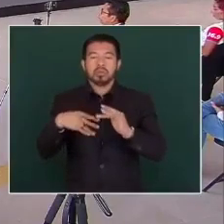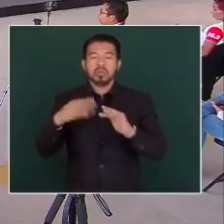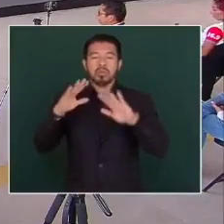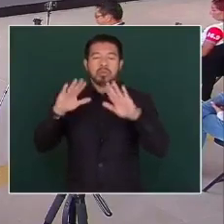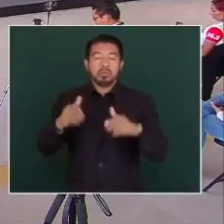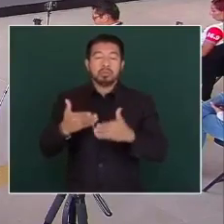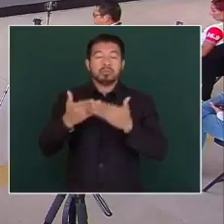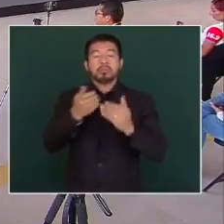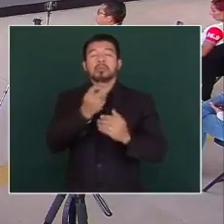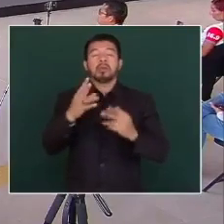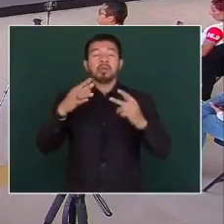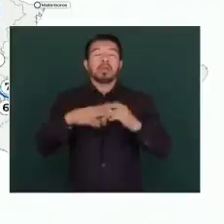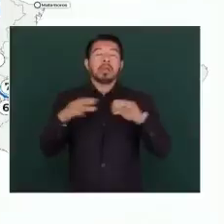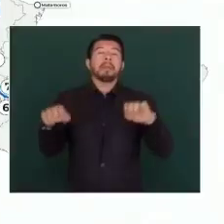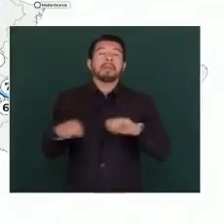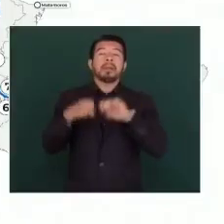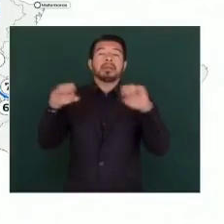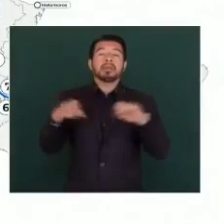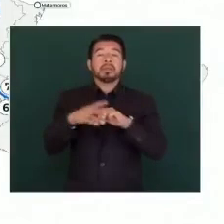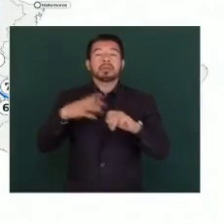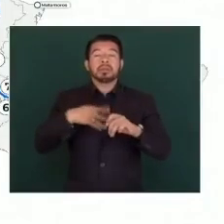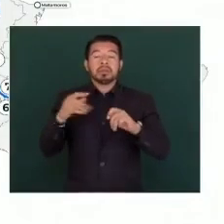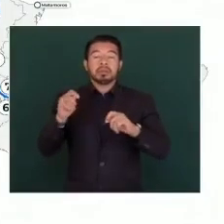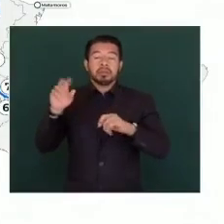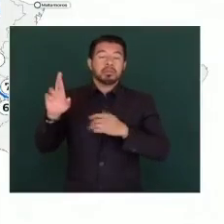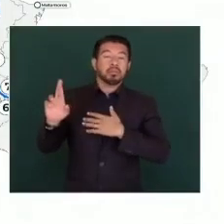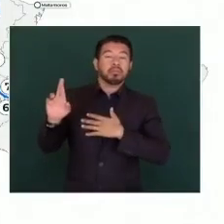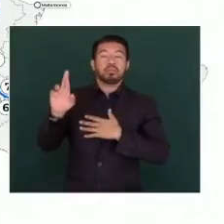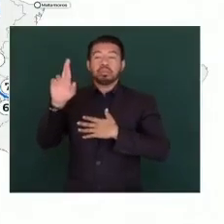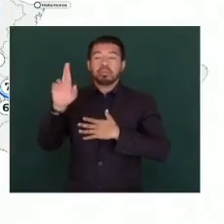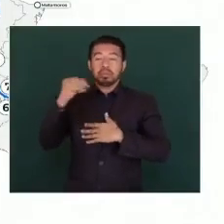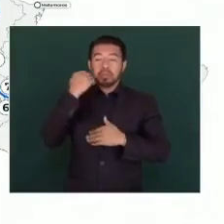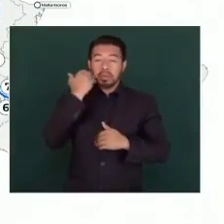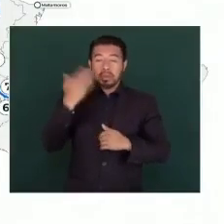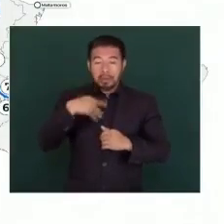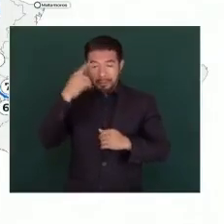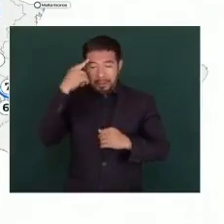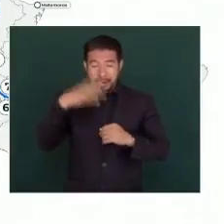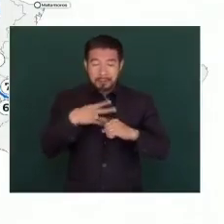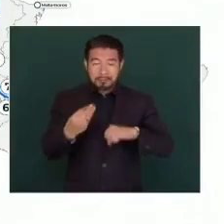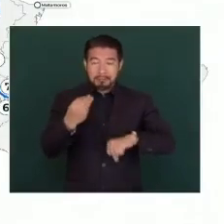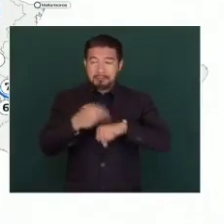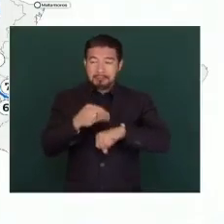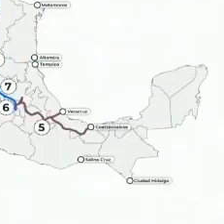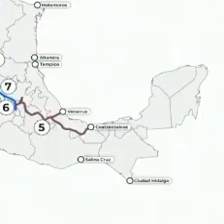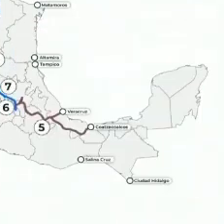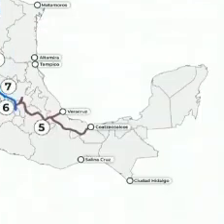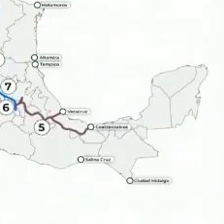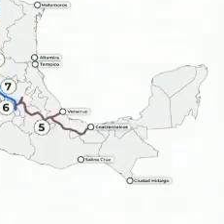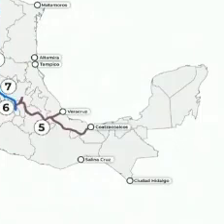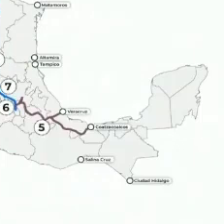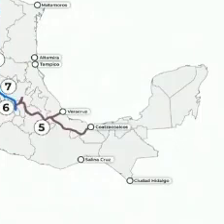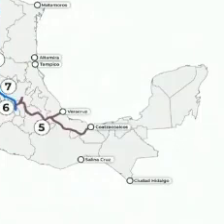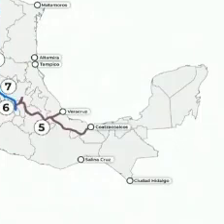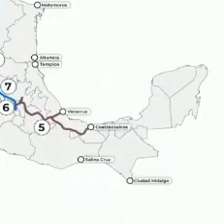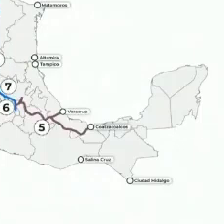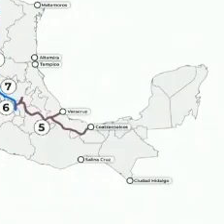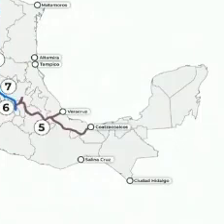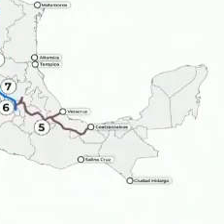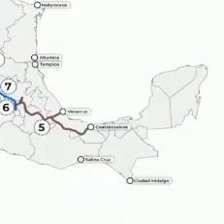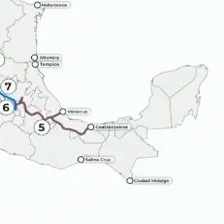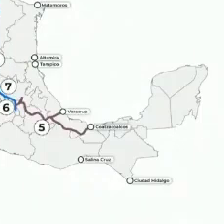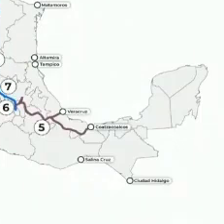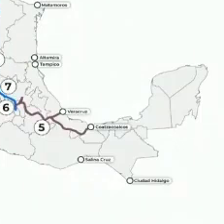interés de principales empresas concesionadas de servicio de carga para participar en el proceso de implementación de estas nuevas rutas